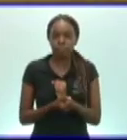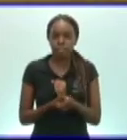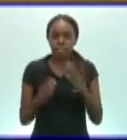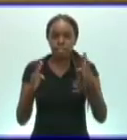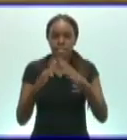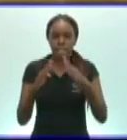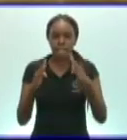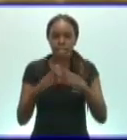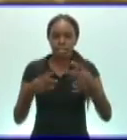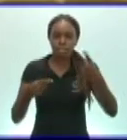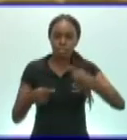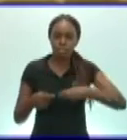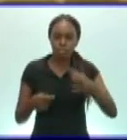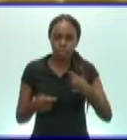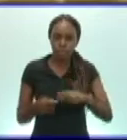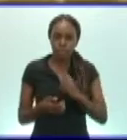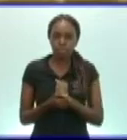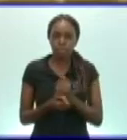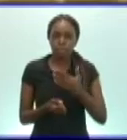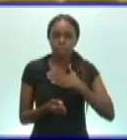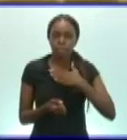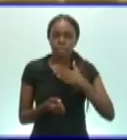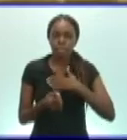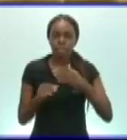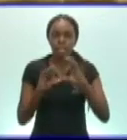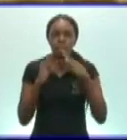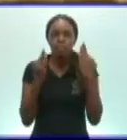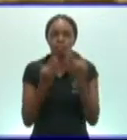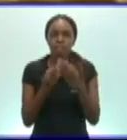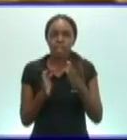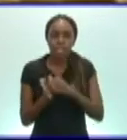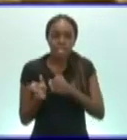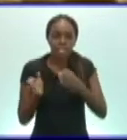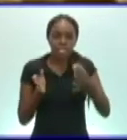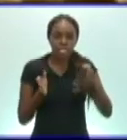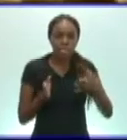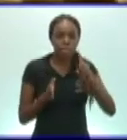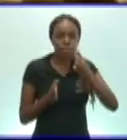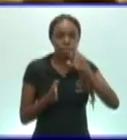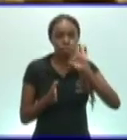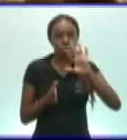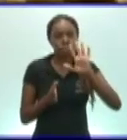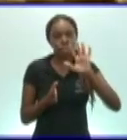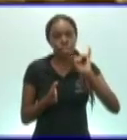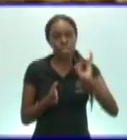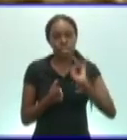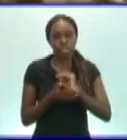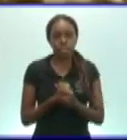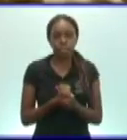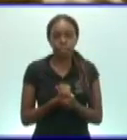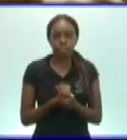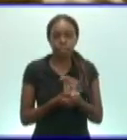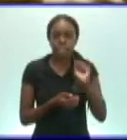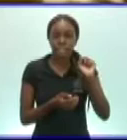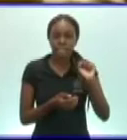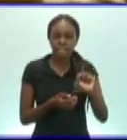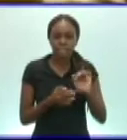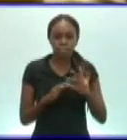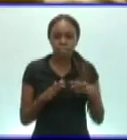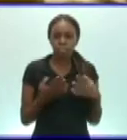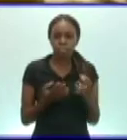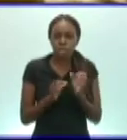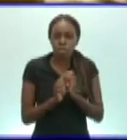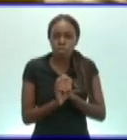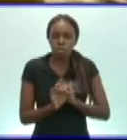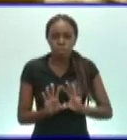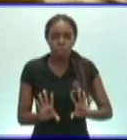de Majagua, propiedad de la familia desde 1857. Este hecho, al parecer normal